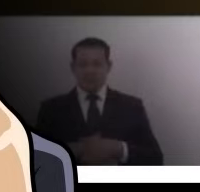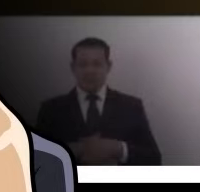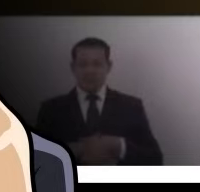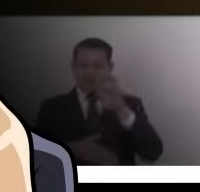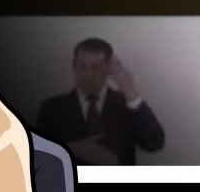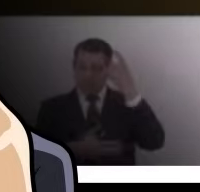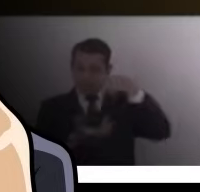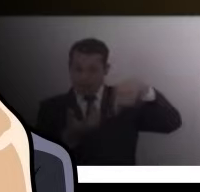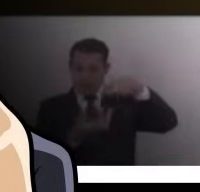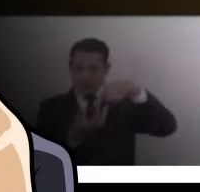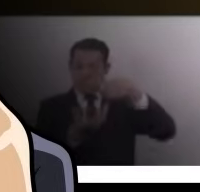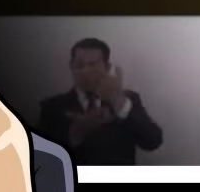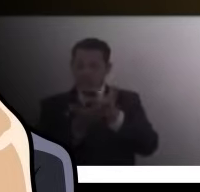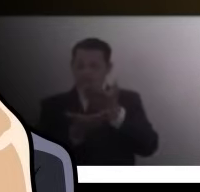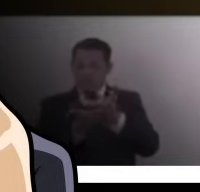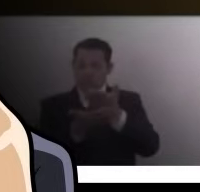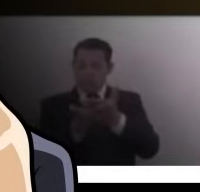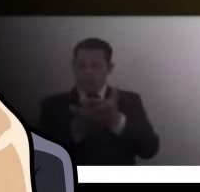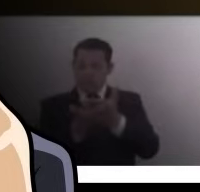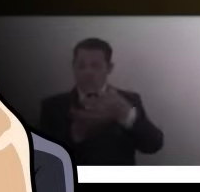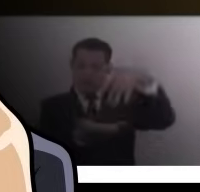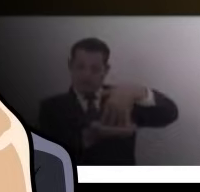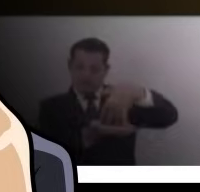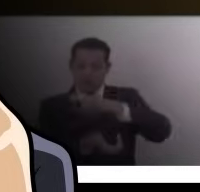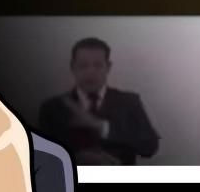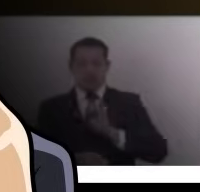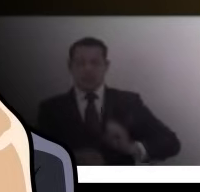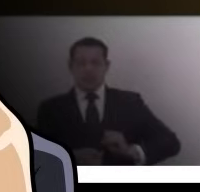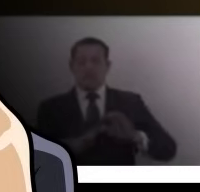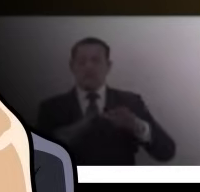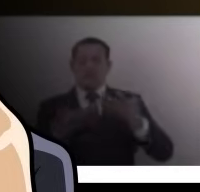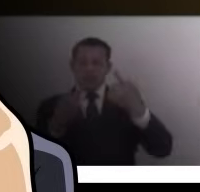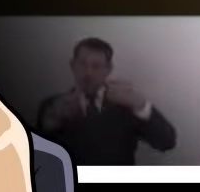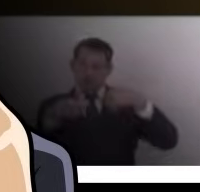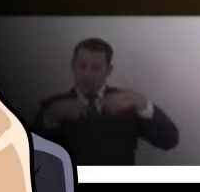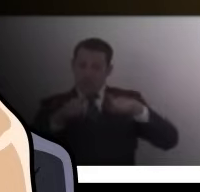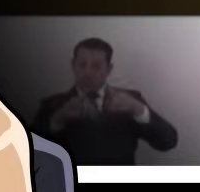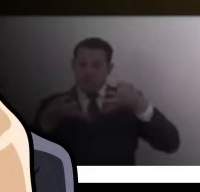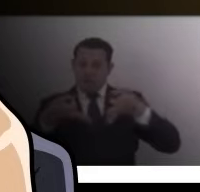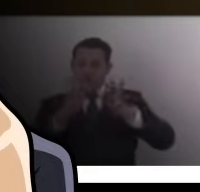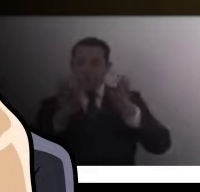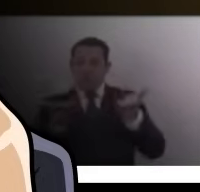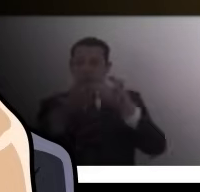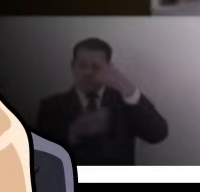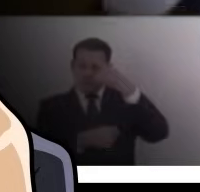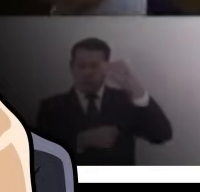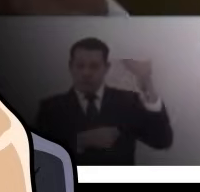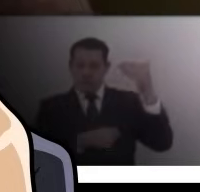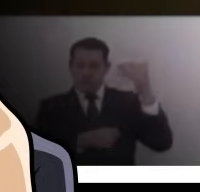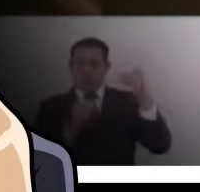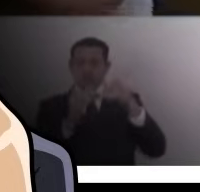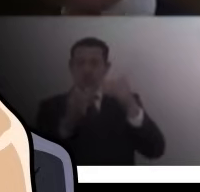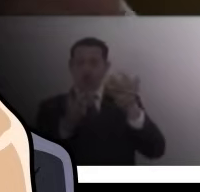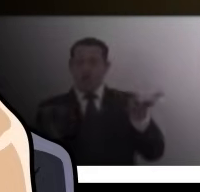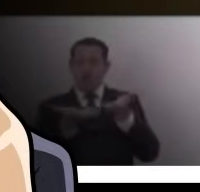O sea que ustedes lo que nos están proponiendo y le están proponiendo al pueblo salvadoreño es que continuemos con la forma de hacer política como